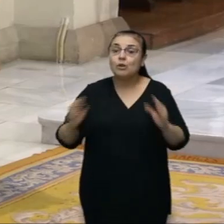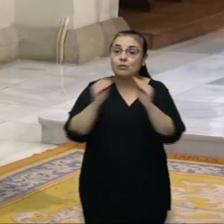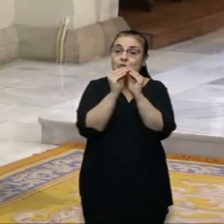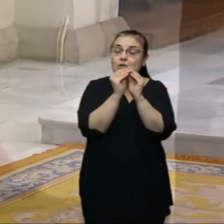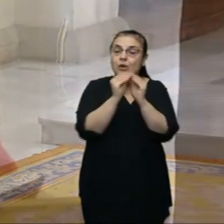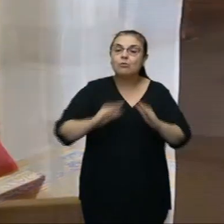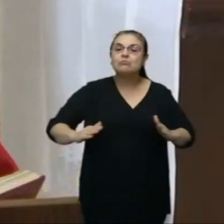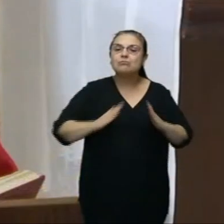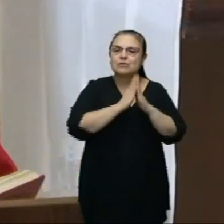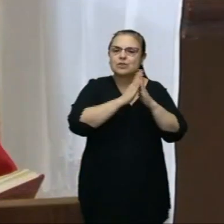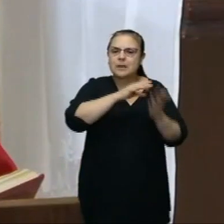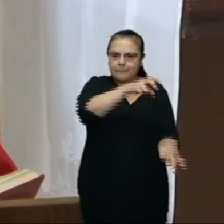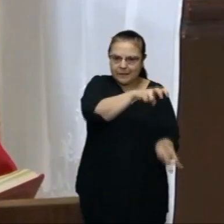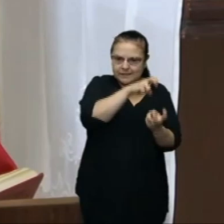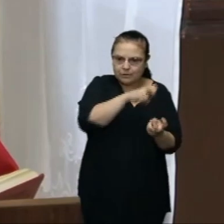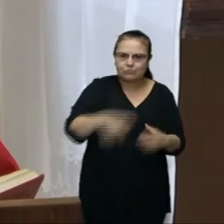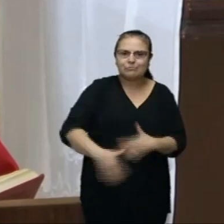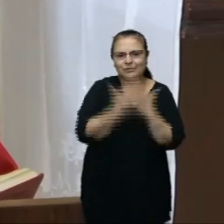San Mateo.